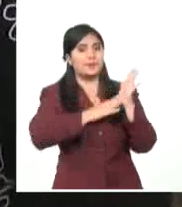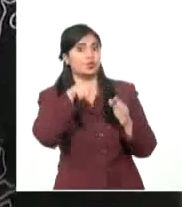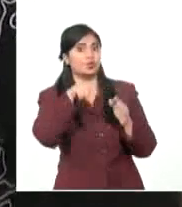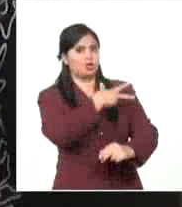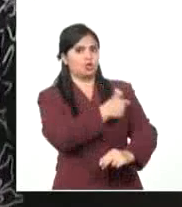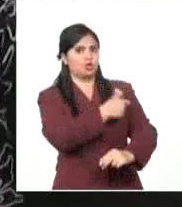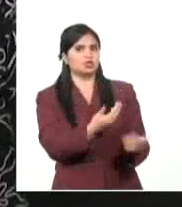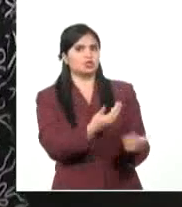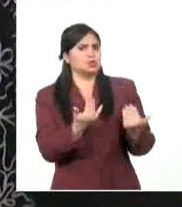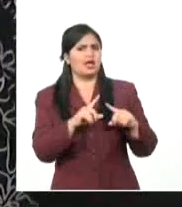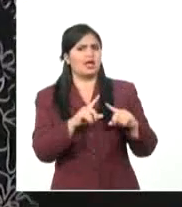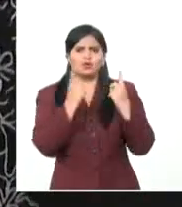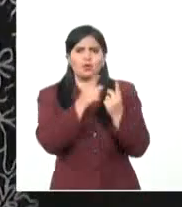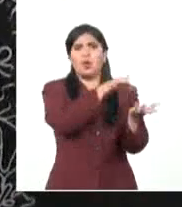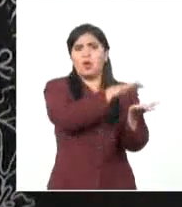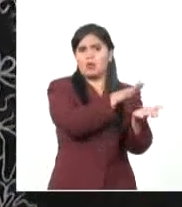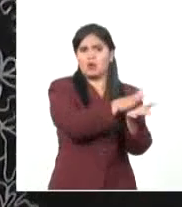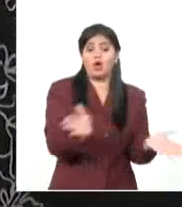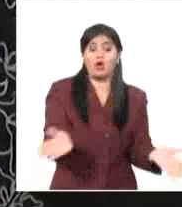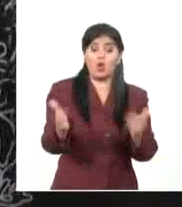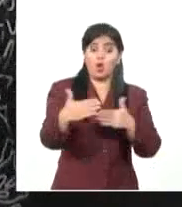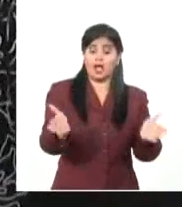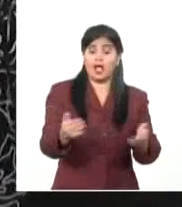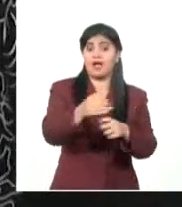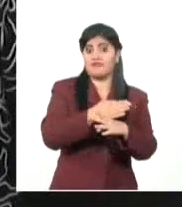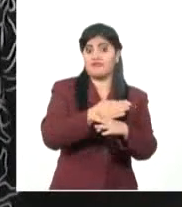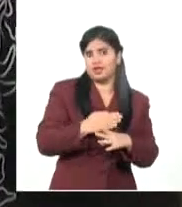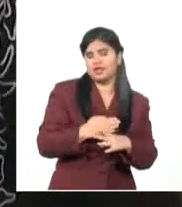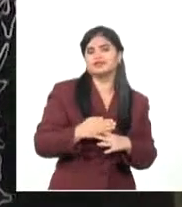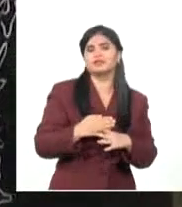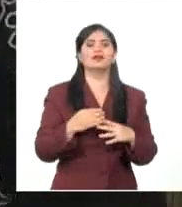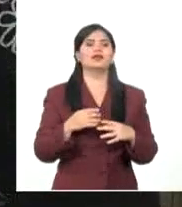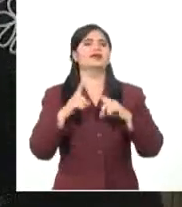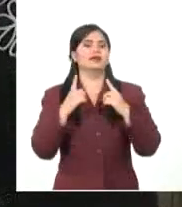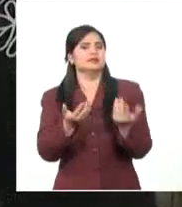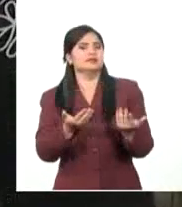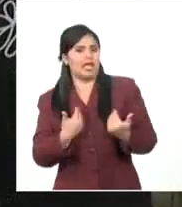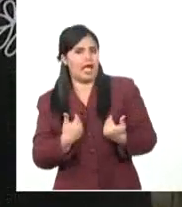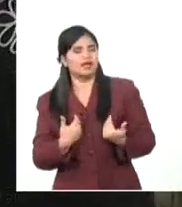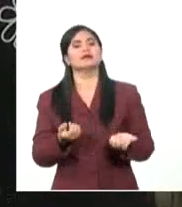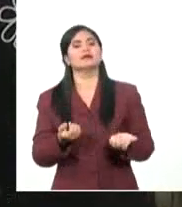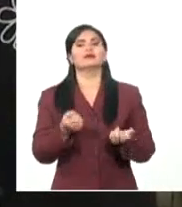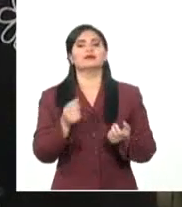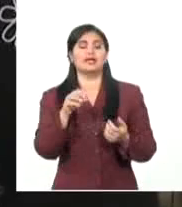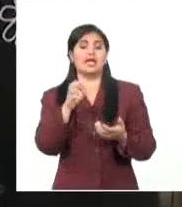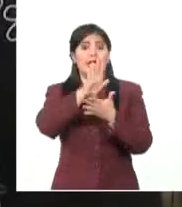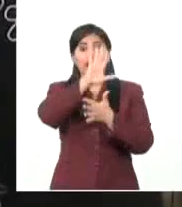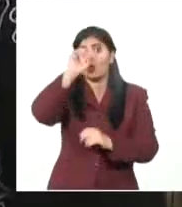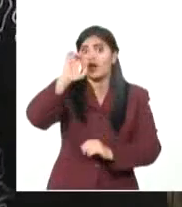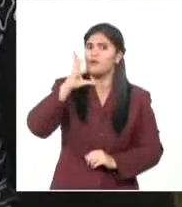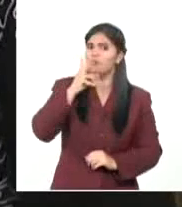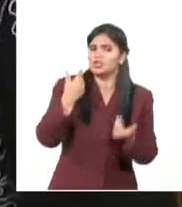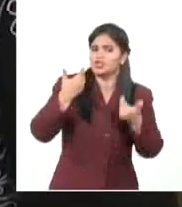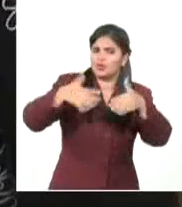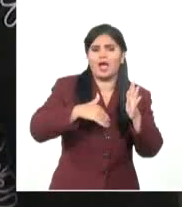para iniciar el curso escolar con la escuela mucho más bonita y más agradable para nuestros educandos y